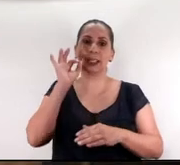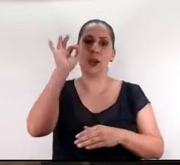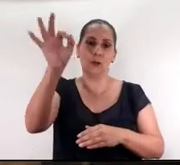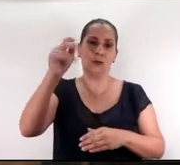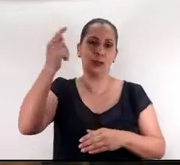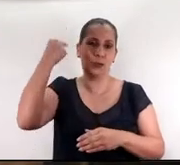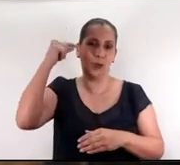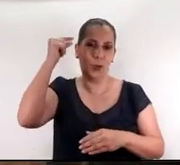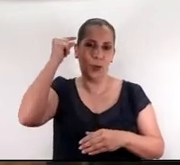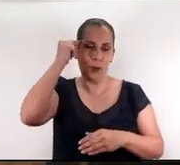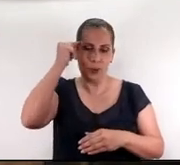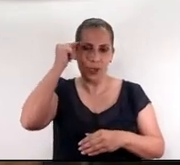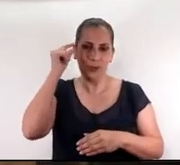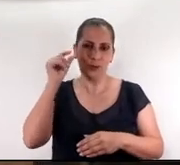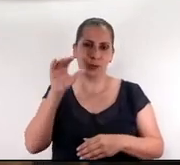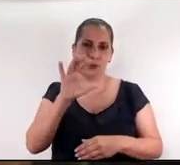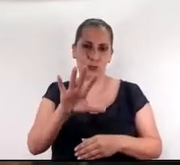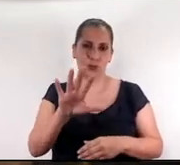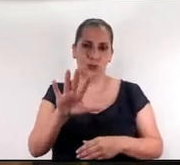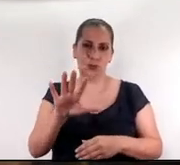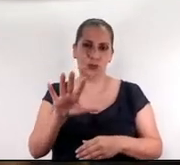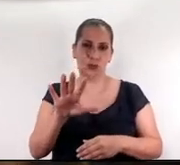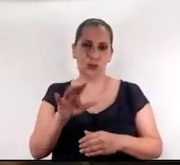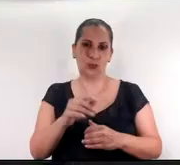gobierno suyo